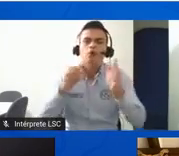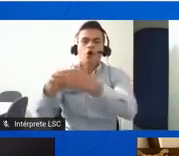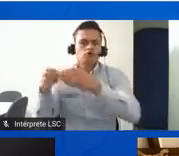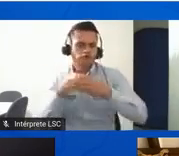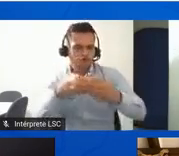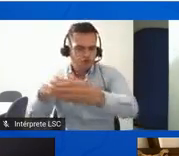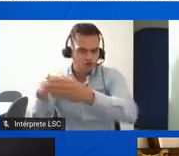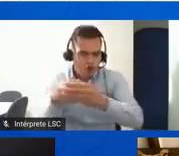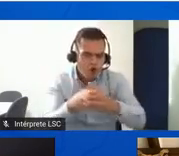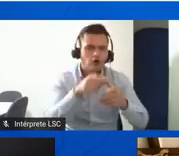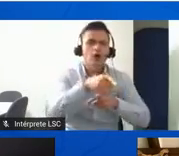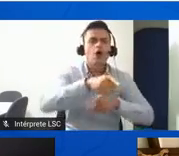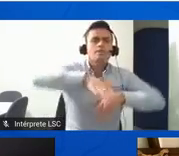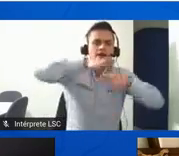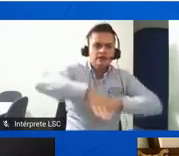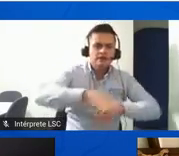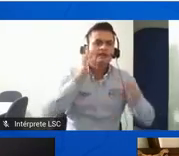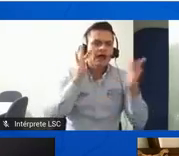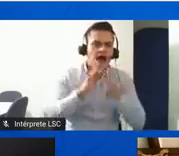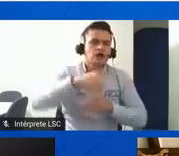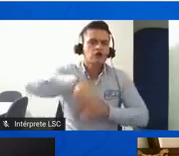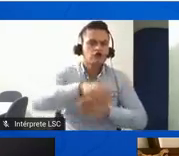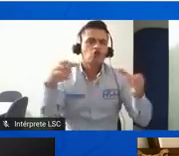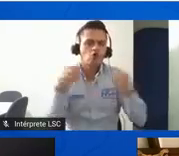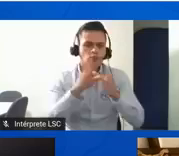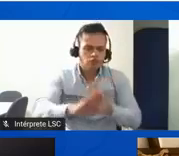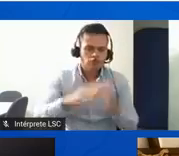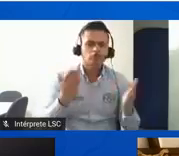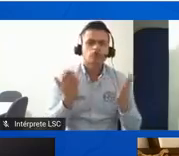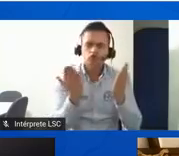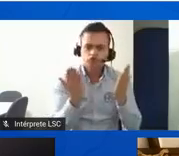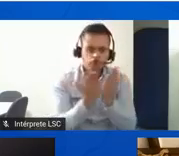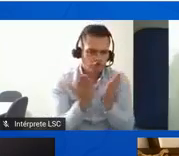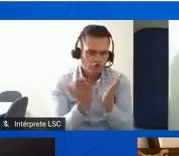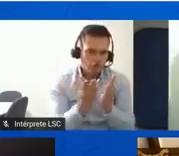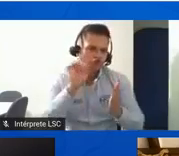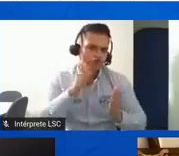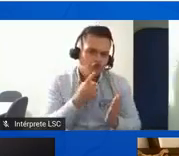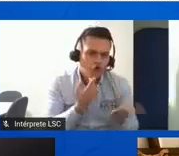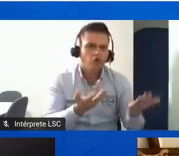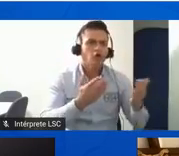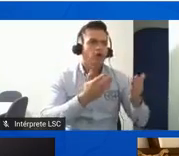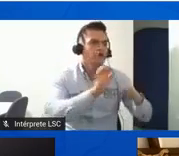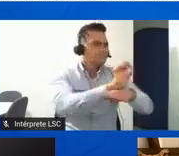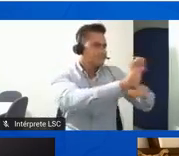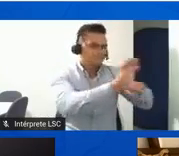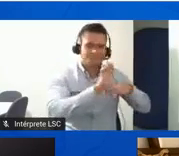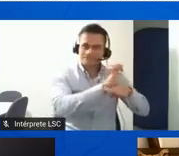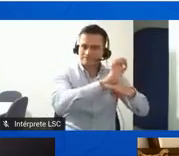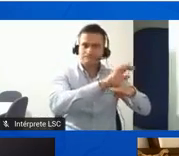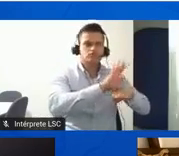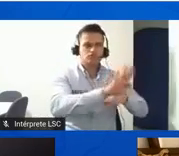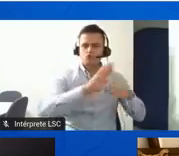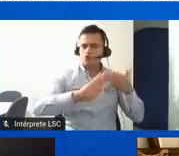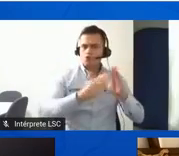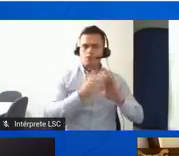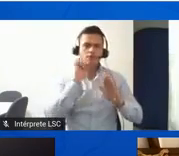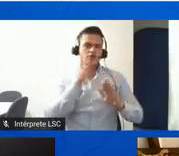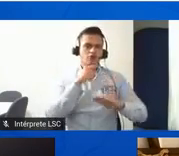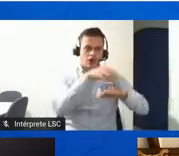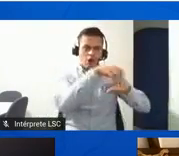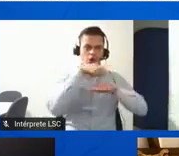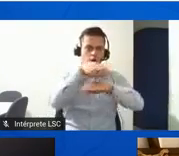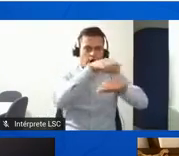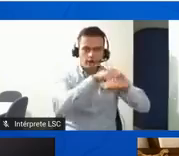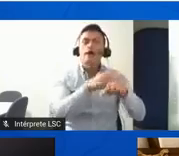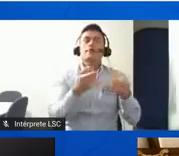asociaciones como de los representantes estudiantiles y demás, digamos, instancias representativas de la comunidad, que eso es muy importante, digamos, tener en cuenta